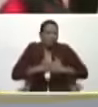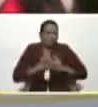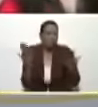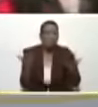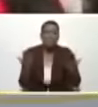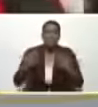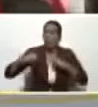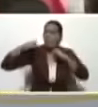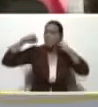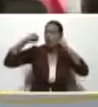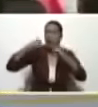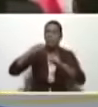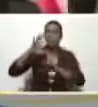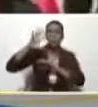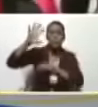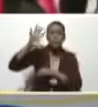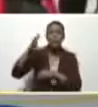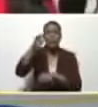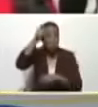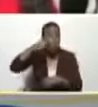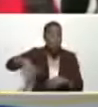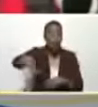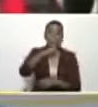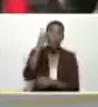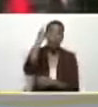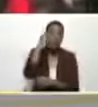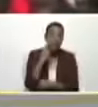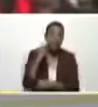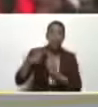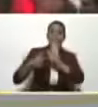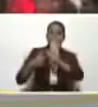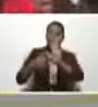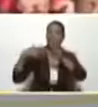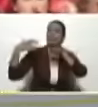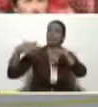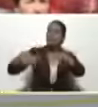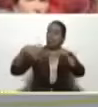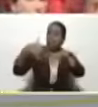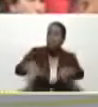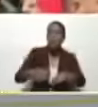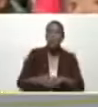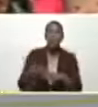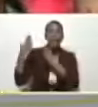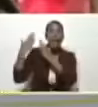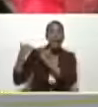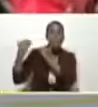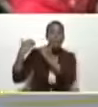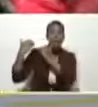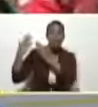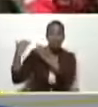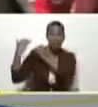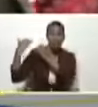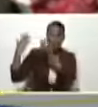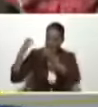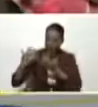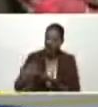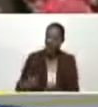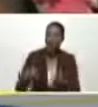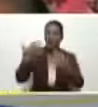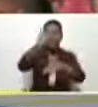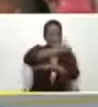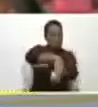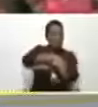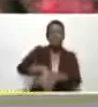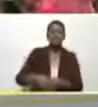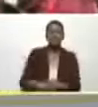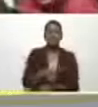de Patriotismo por eso el pueblo bolivariano marcha por eso la esperanza está en la calle